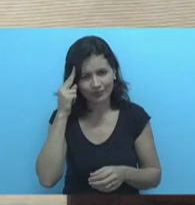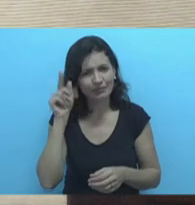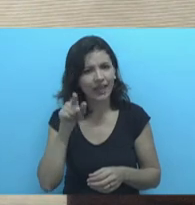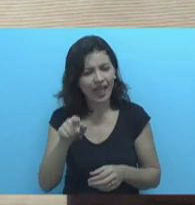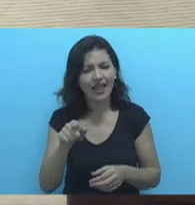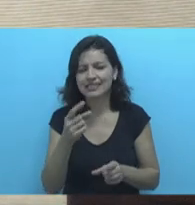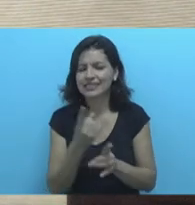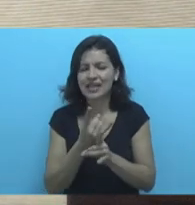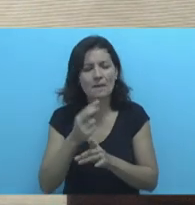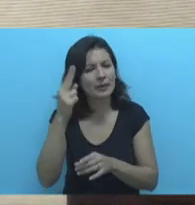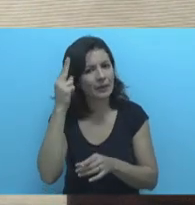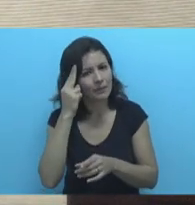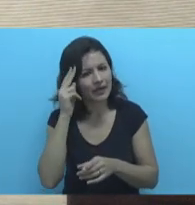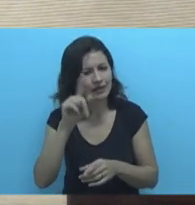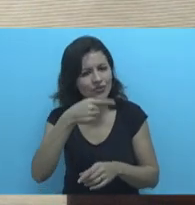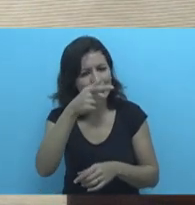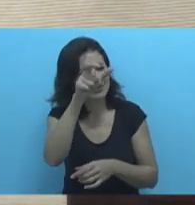Claro que sí.